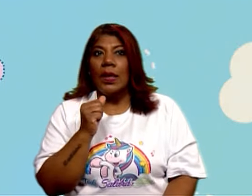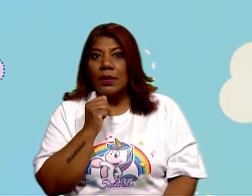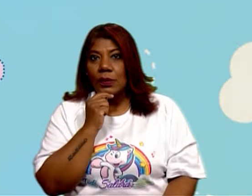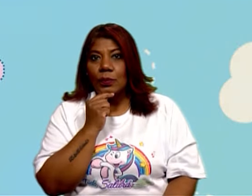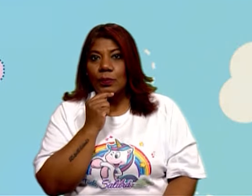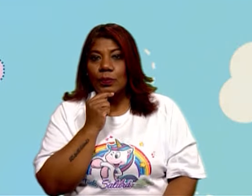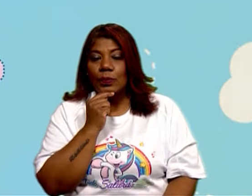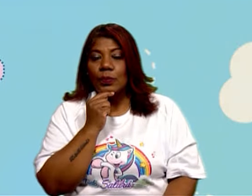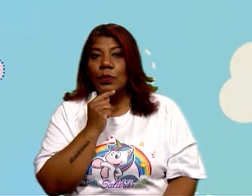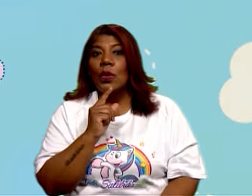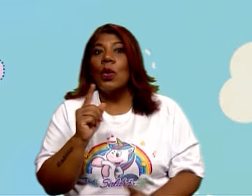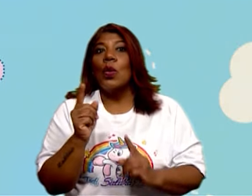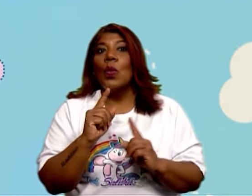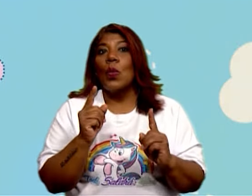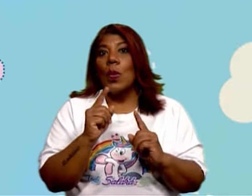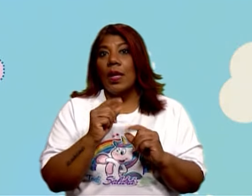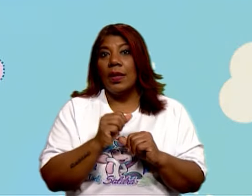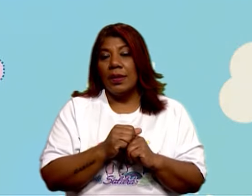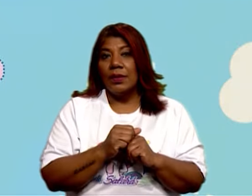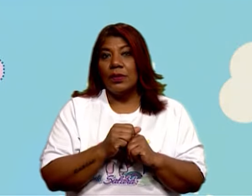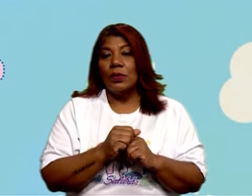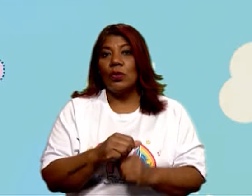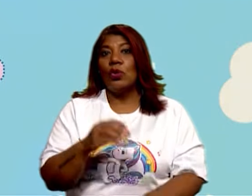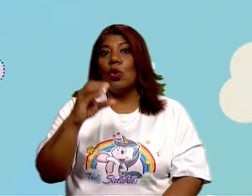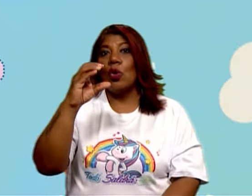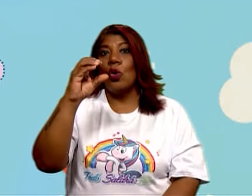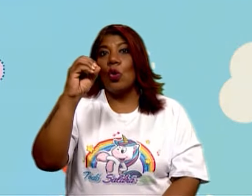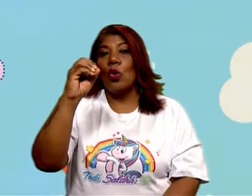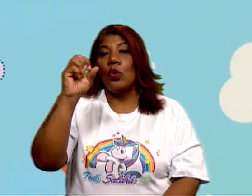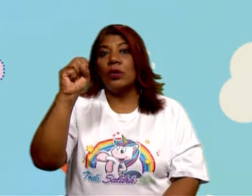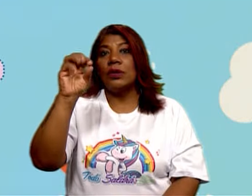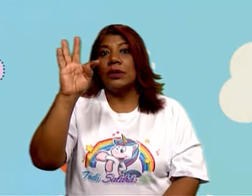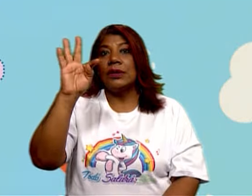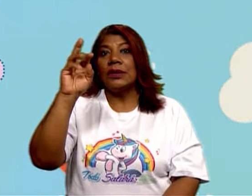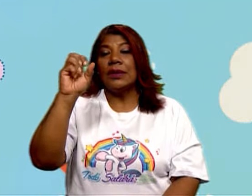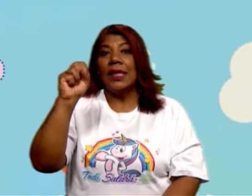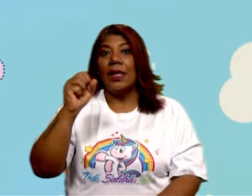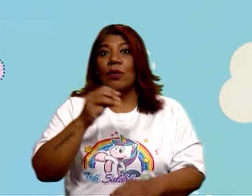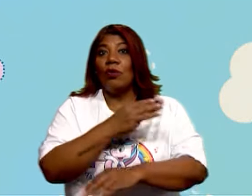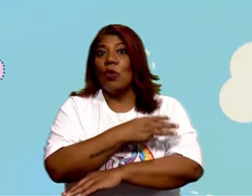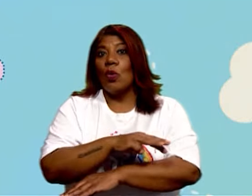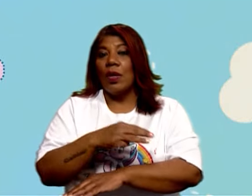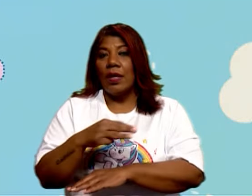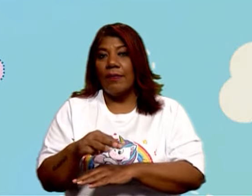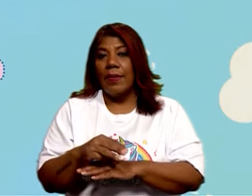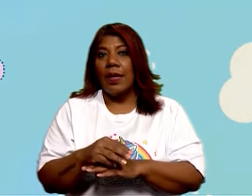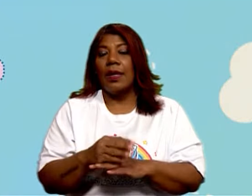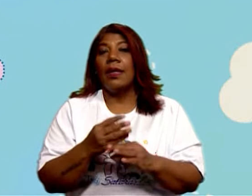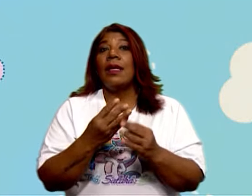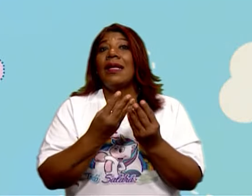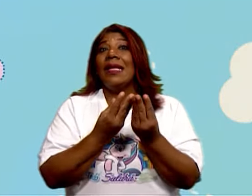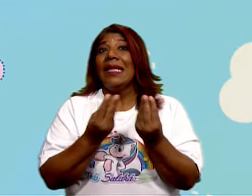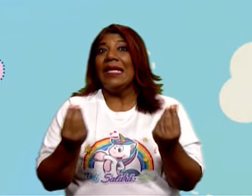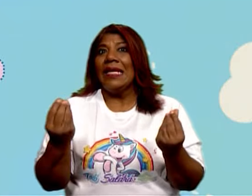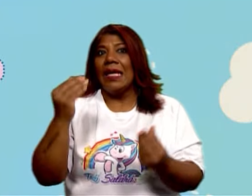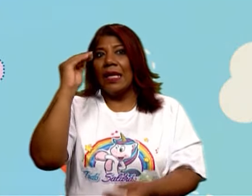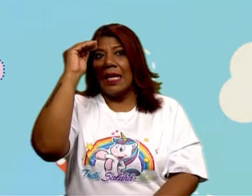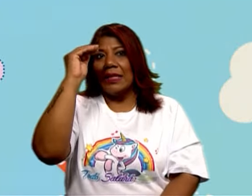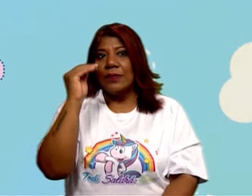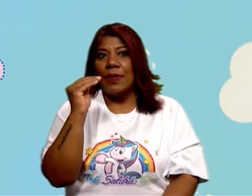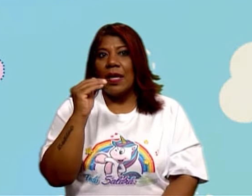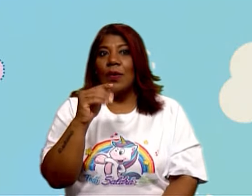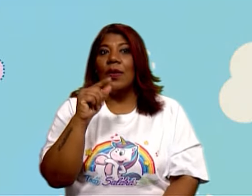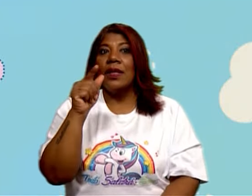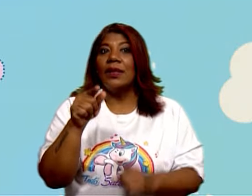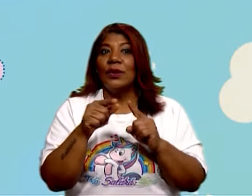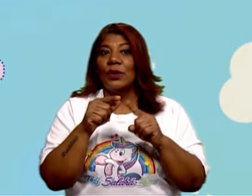costeros? Ah, entonces allí vas a buscar si ves península, isla, ensenada, archipiélagos y lo vas a